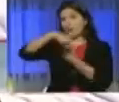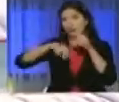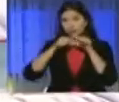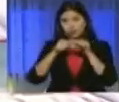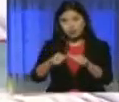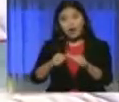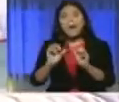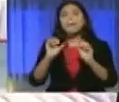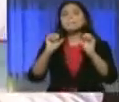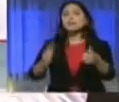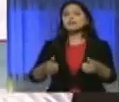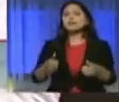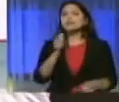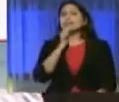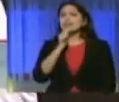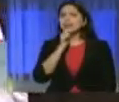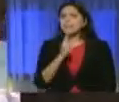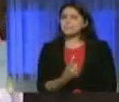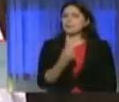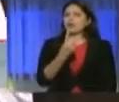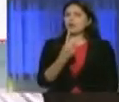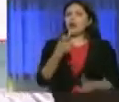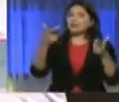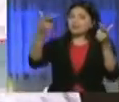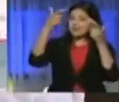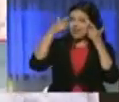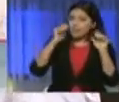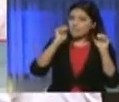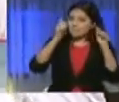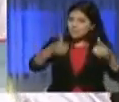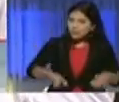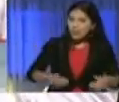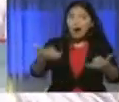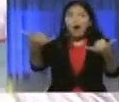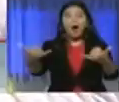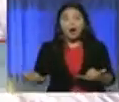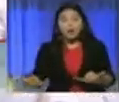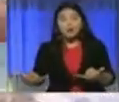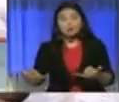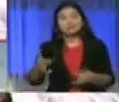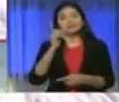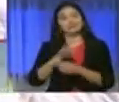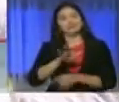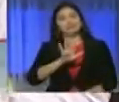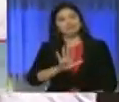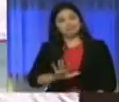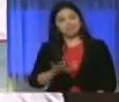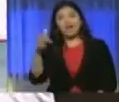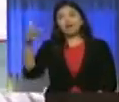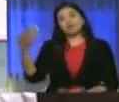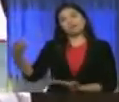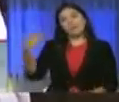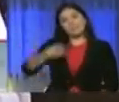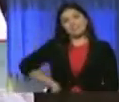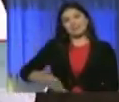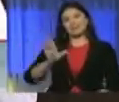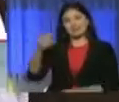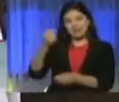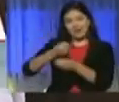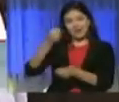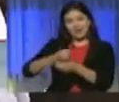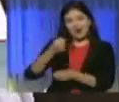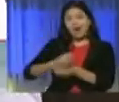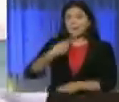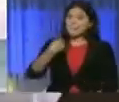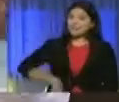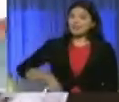en su oportunidad por nuestro comandante Hugo Rafael Chávez Frías, y que ahora no podía ser de otra manera. Teniendo un presidente obrero, el presidente